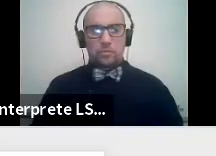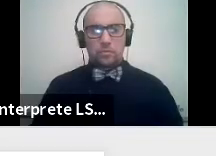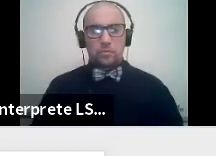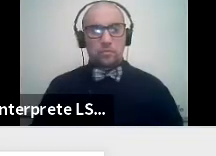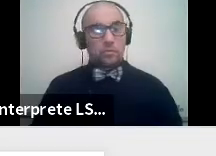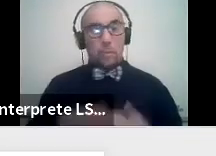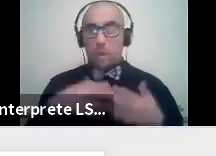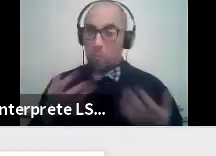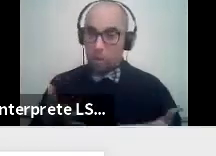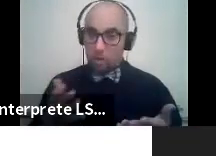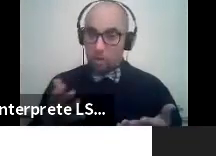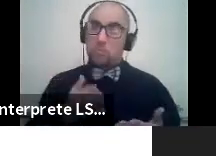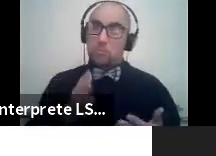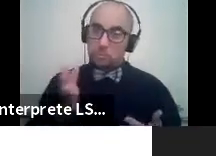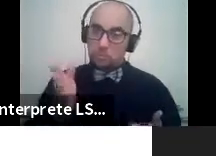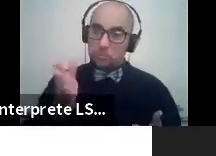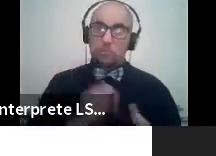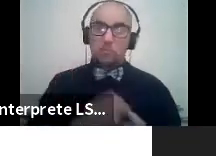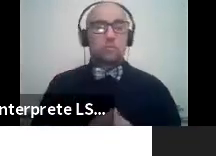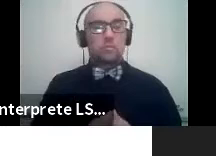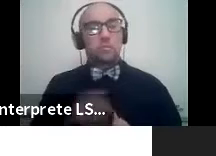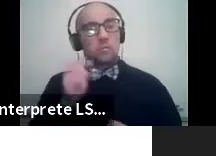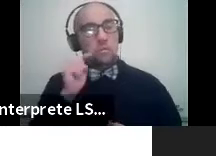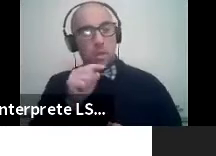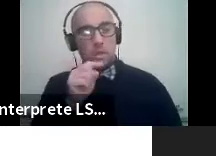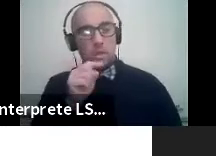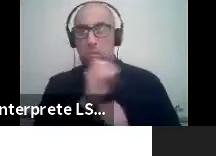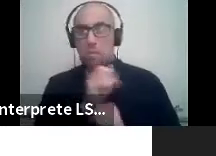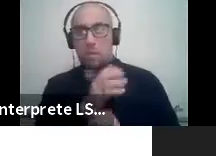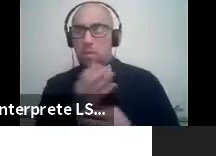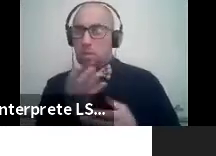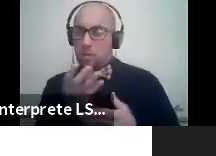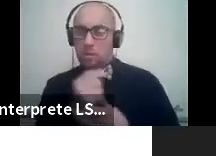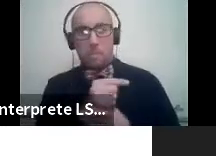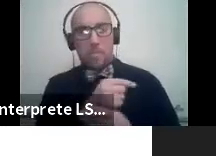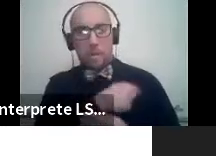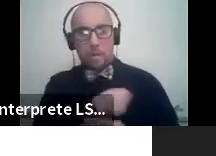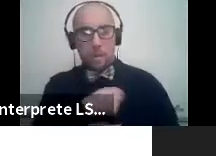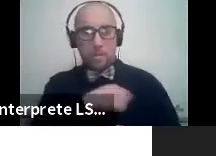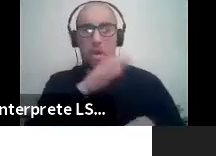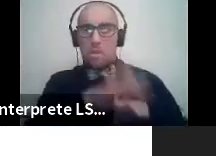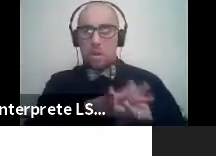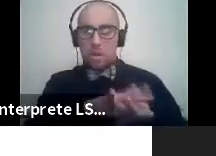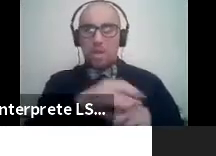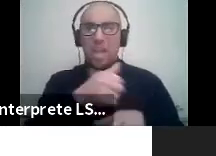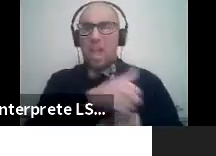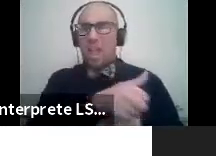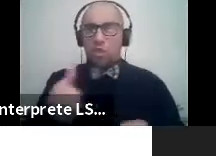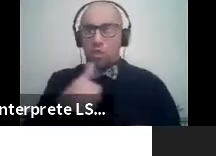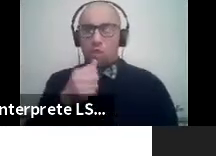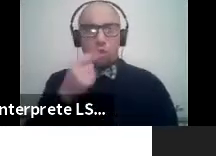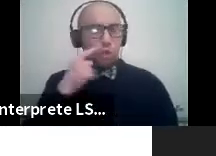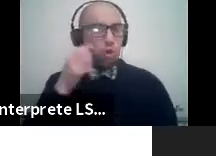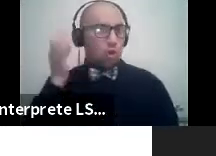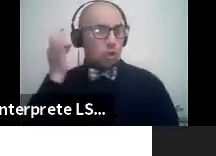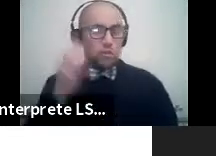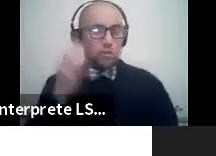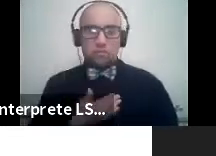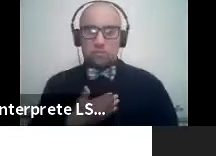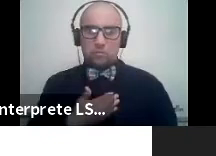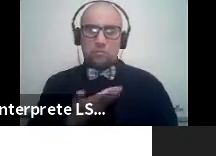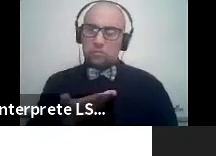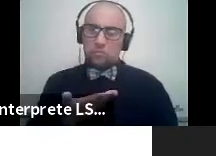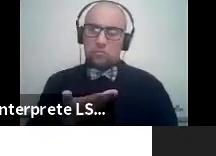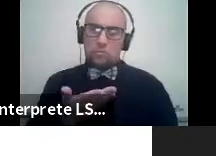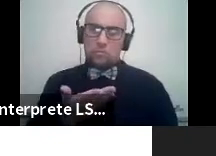Bueno, entonces, esta PPT y esta presentación se llama Las matemáticas son para todas y todos, y vamos a hablar sobre